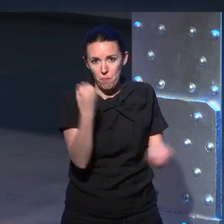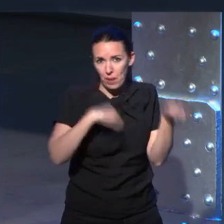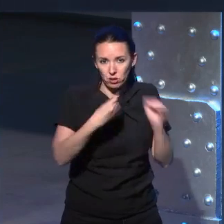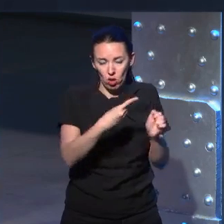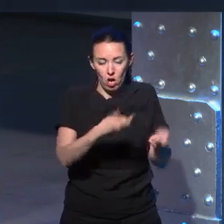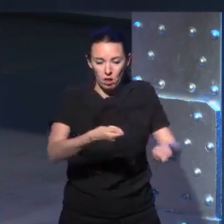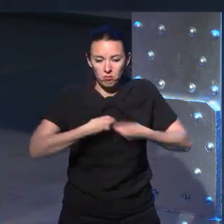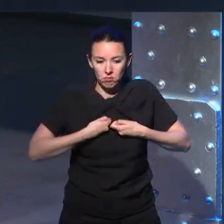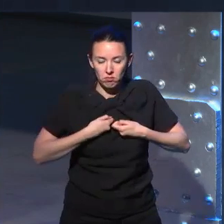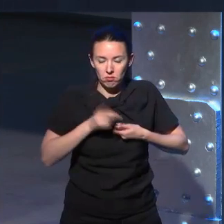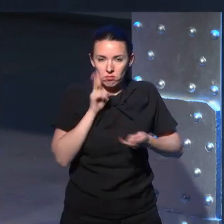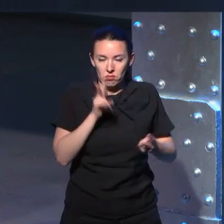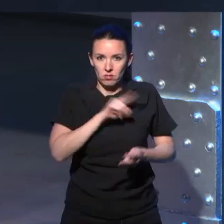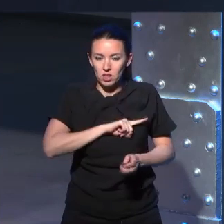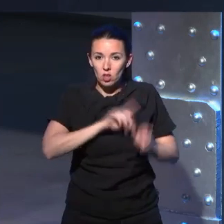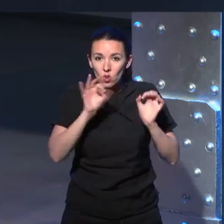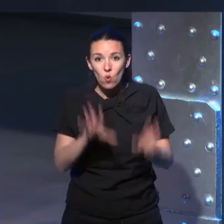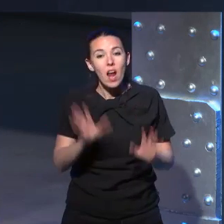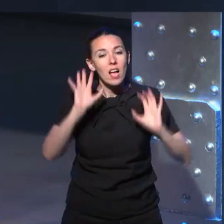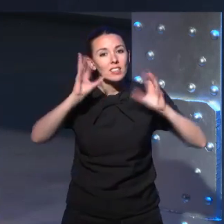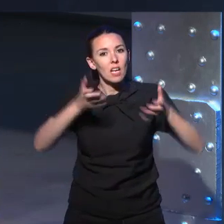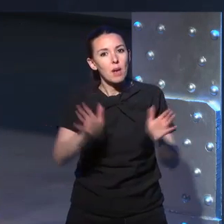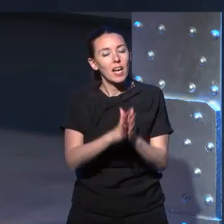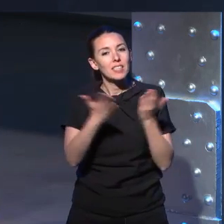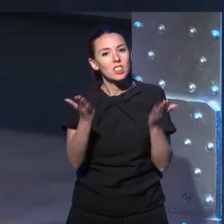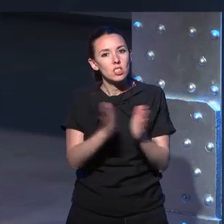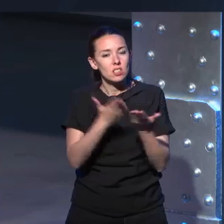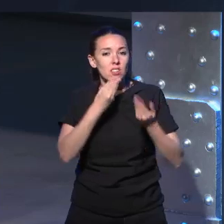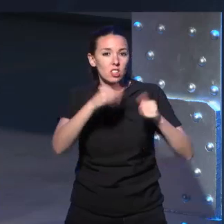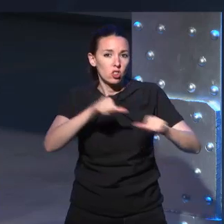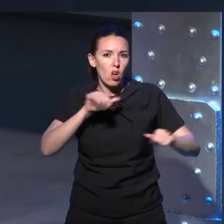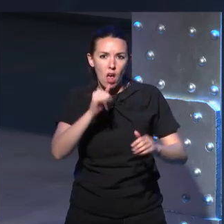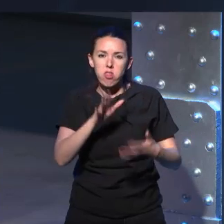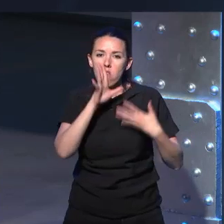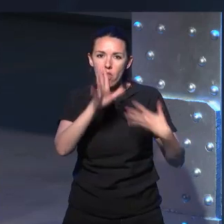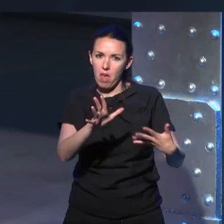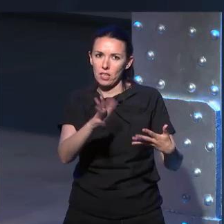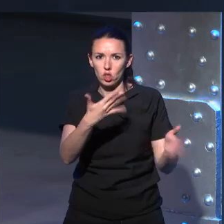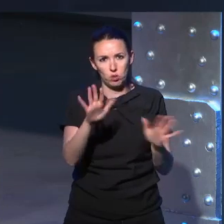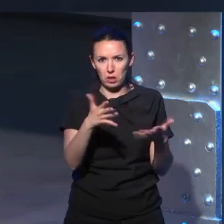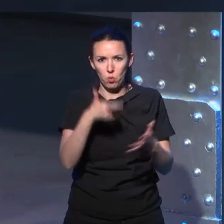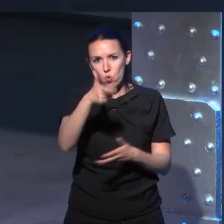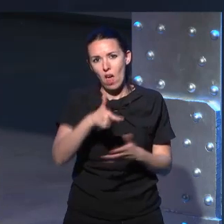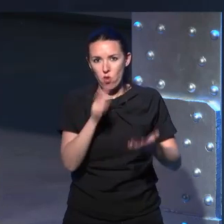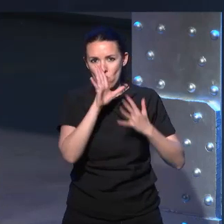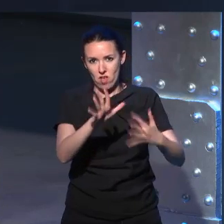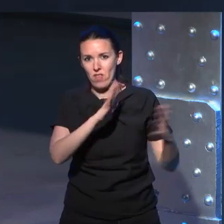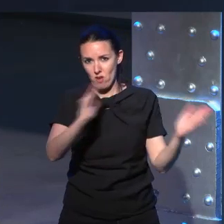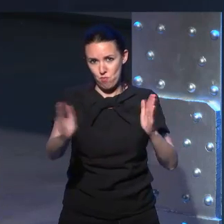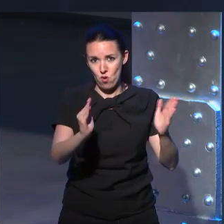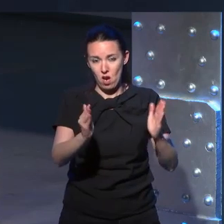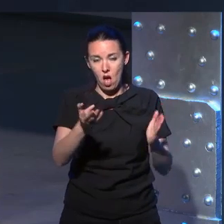El Salvaje es una historia coral que sucede a lo largo de una década más o menos, con